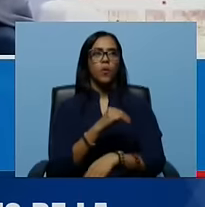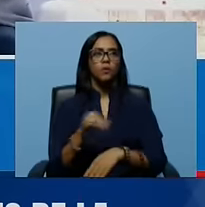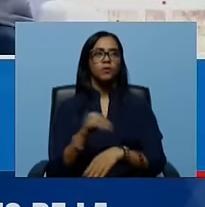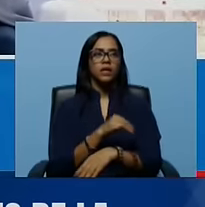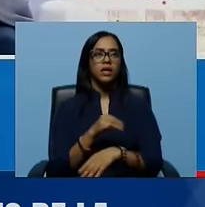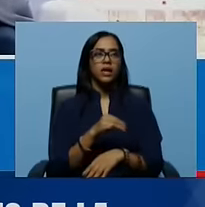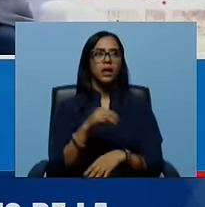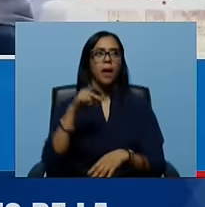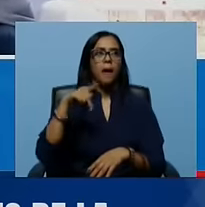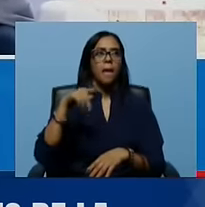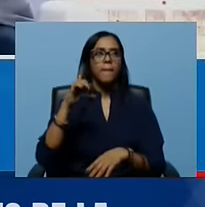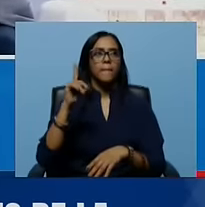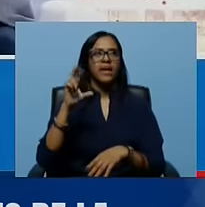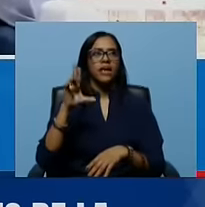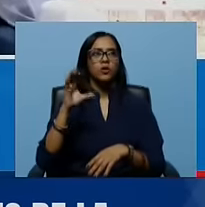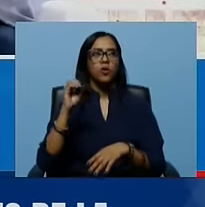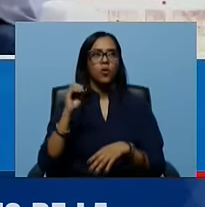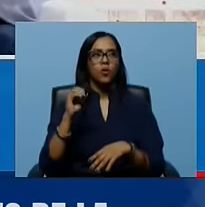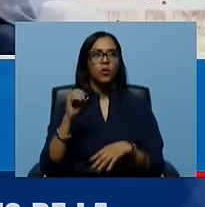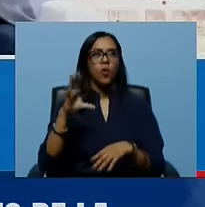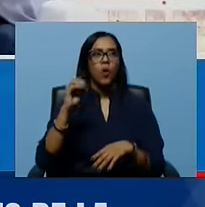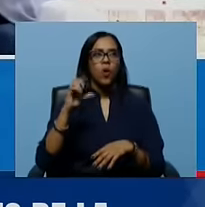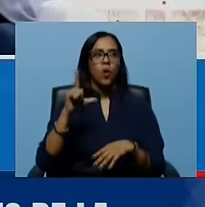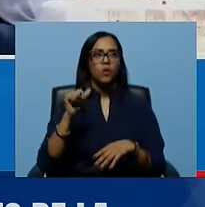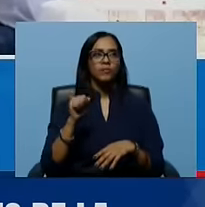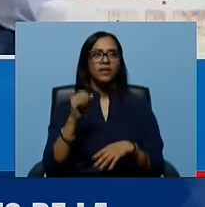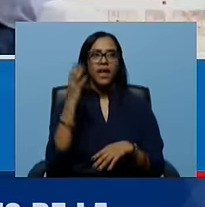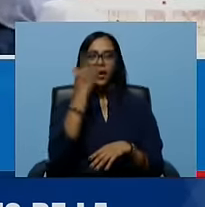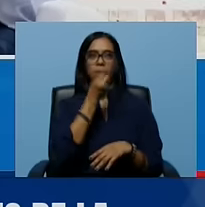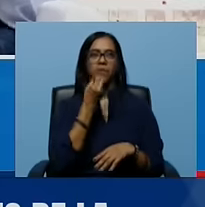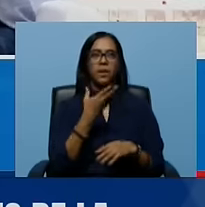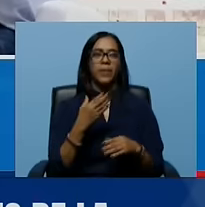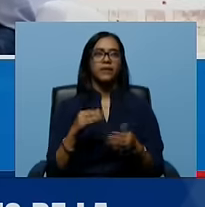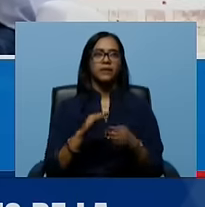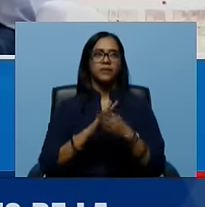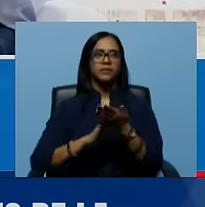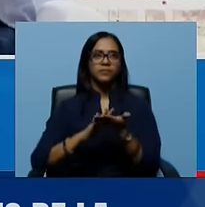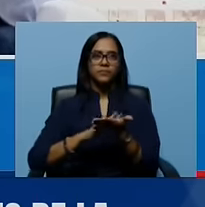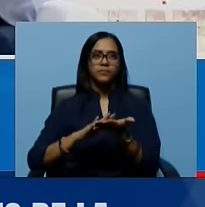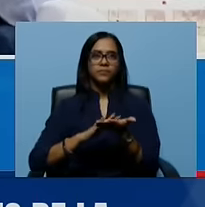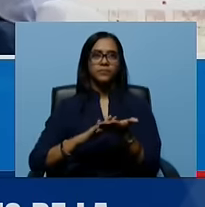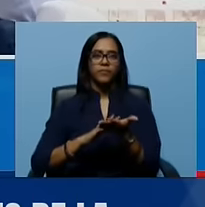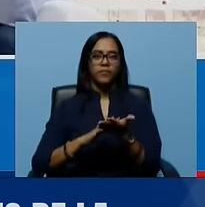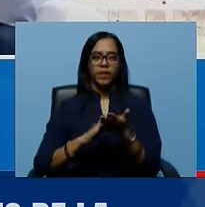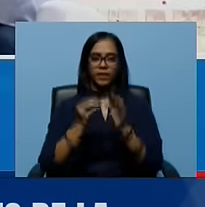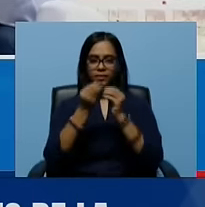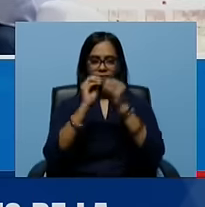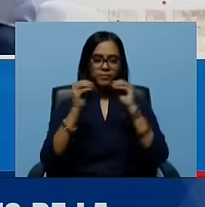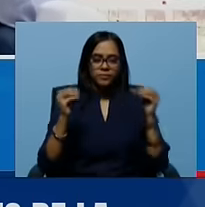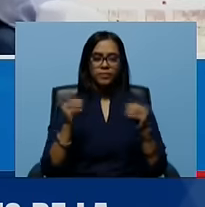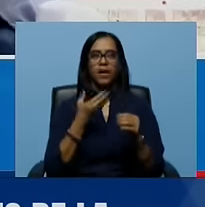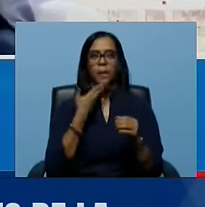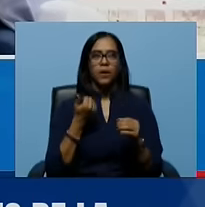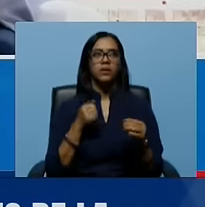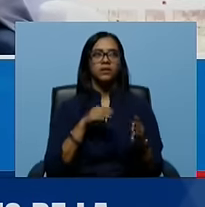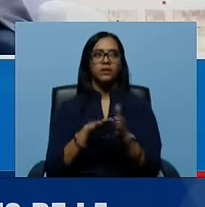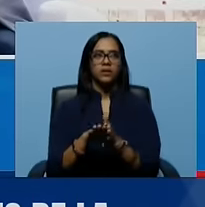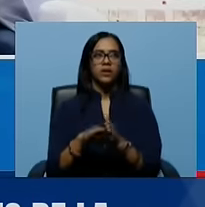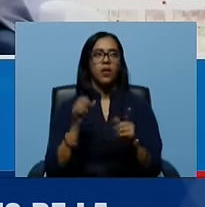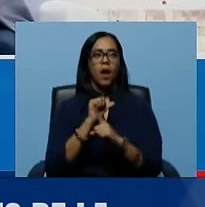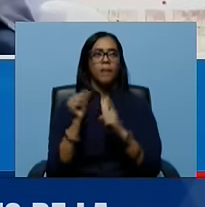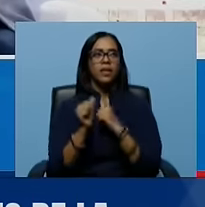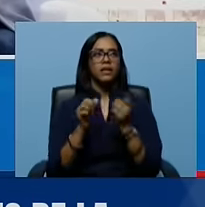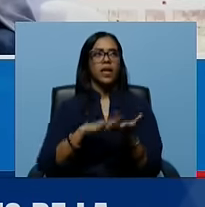Pedro Nolasco Colón, hermosamente recuperada, intervenida para mejor desarrollar los ambientes